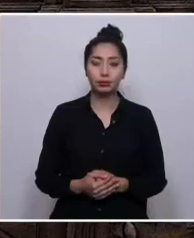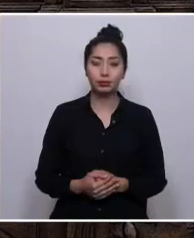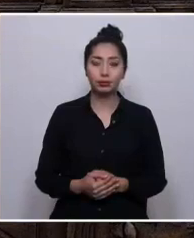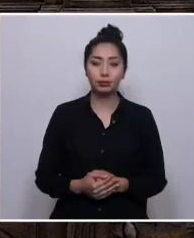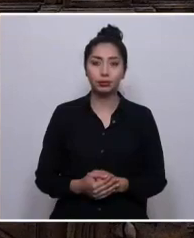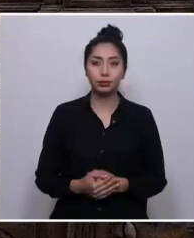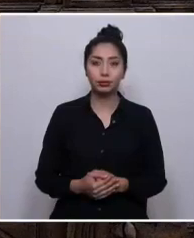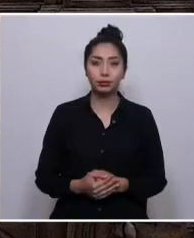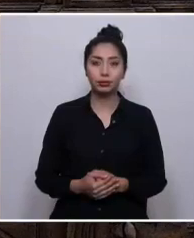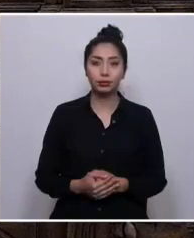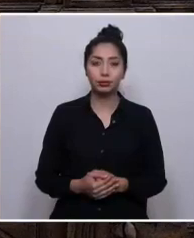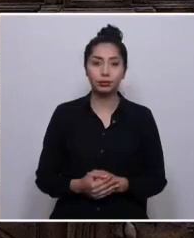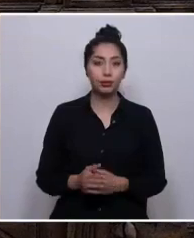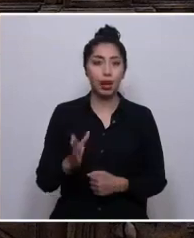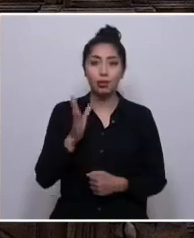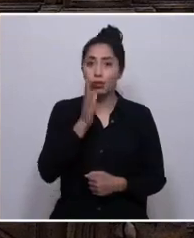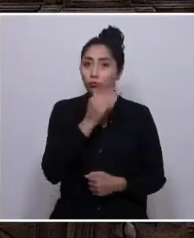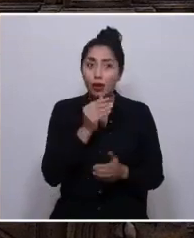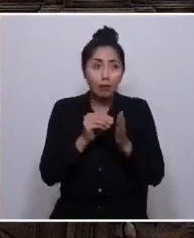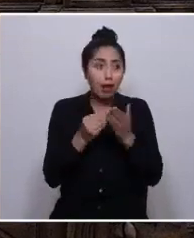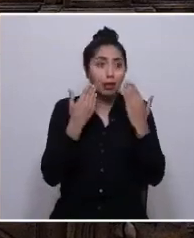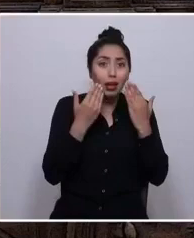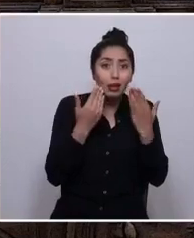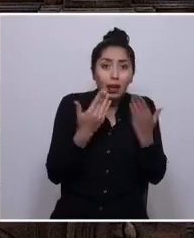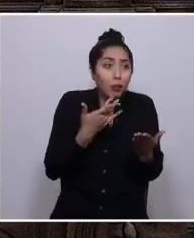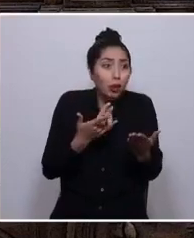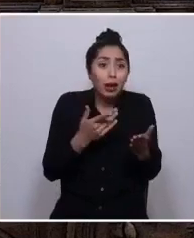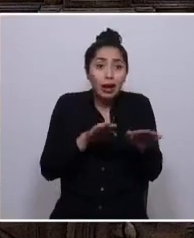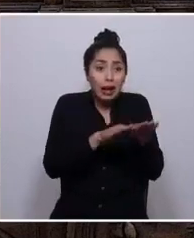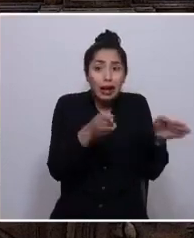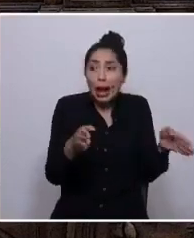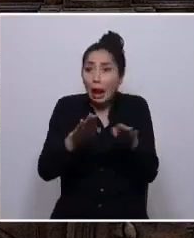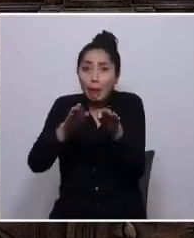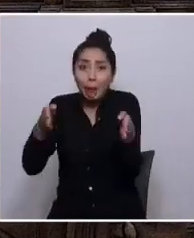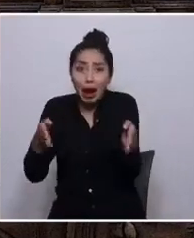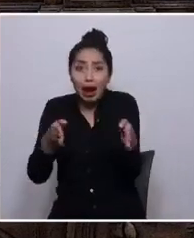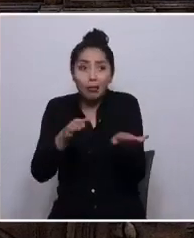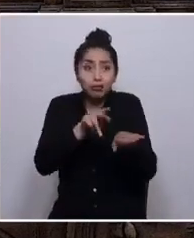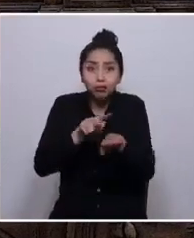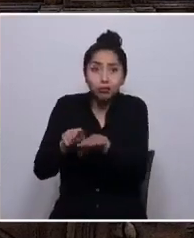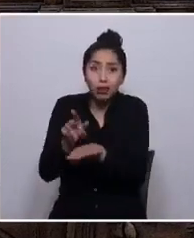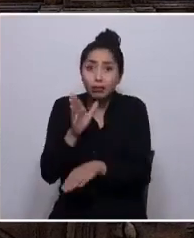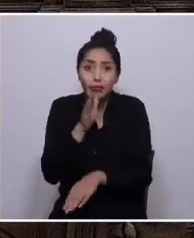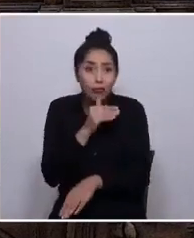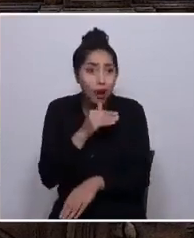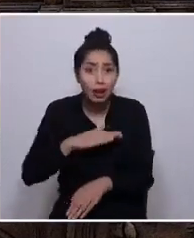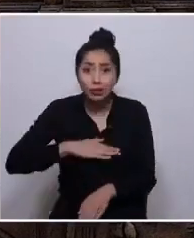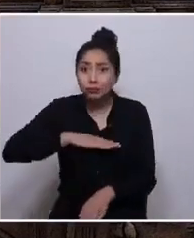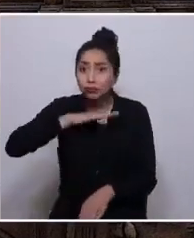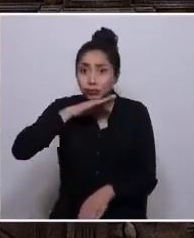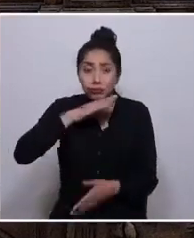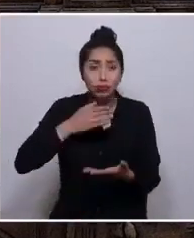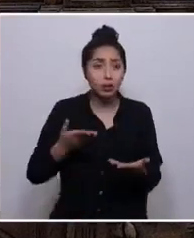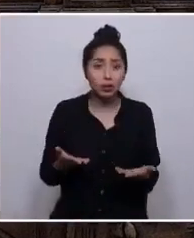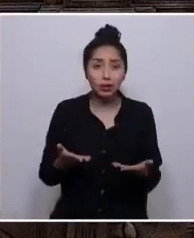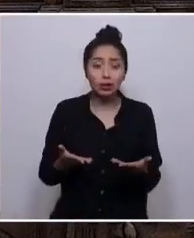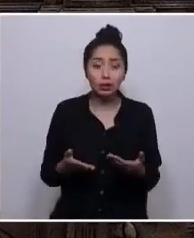y no tener más que ofrecerle porque no hay camas críticas porque ya está tan mal que no se puede trasladar